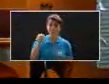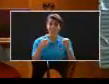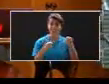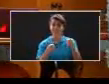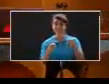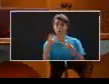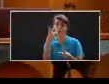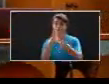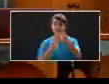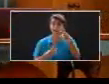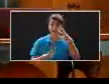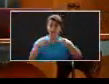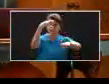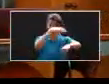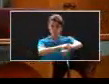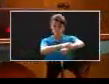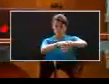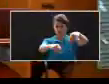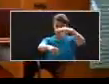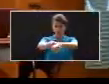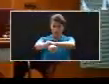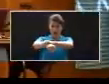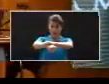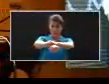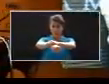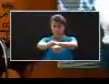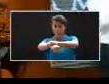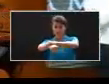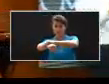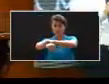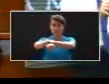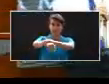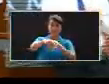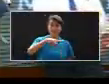Señor, quisiere volver a cautividad.